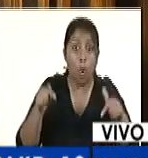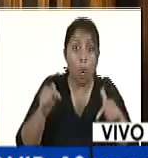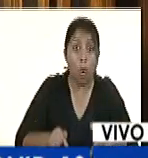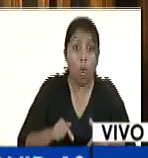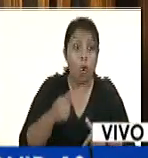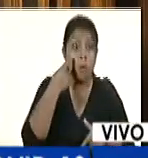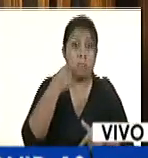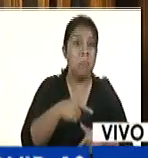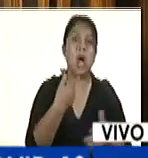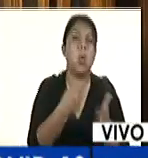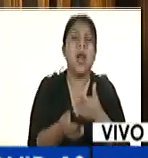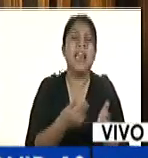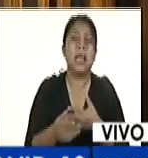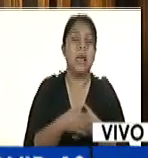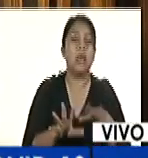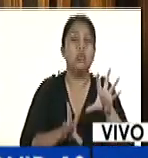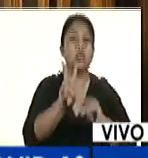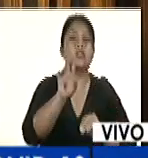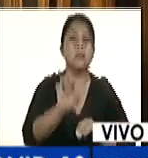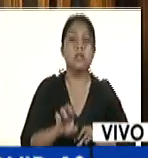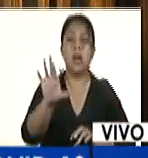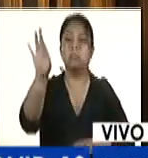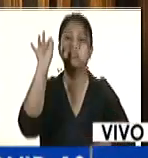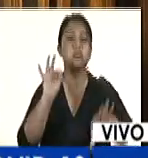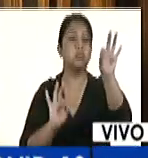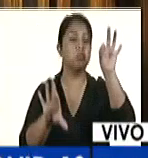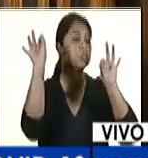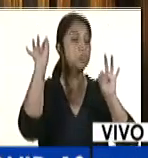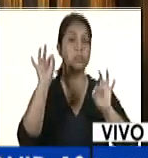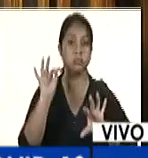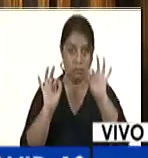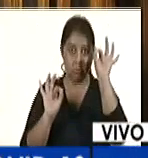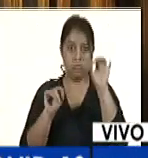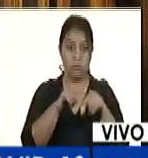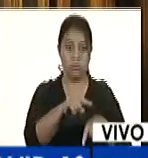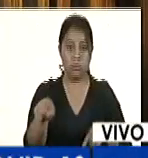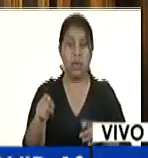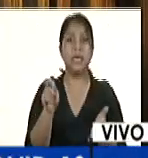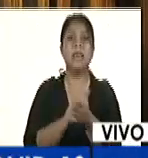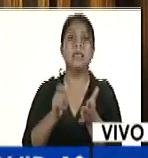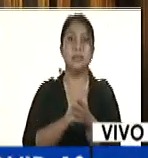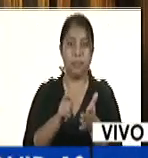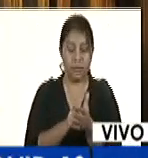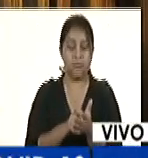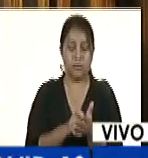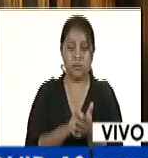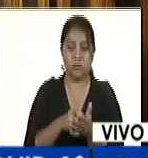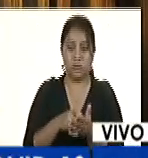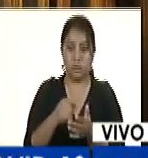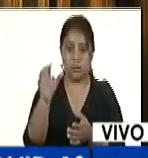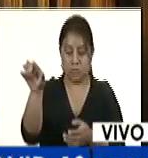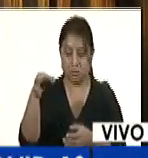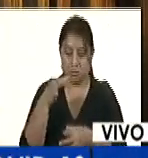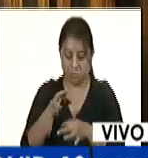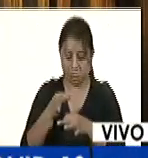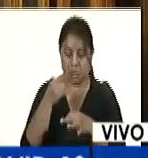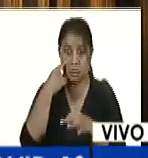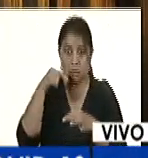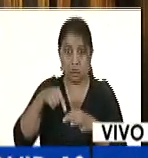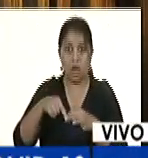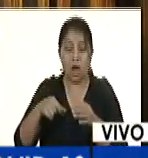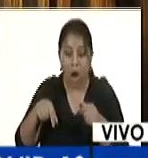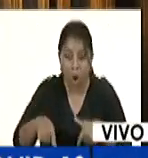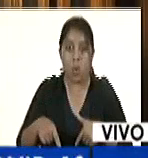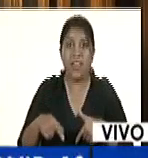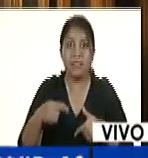al azar a 12 personas y les hicieron la prueba. Y ahorita recién,